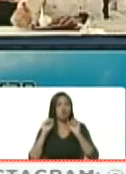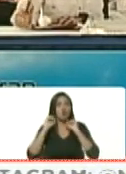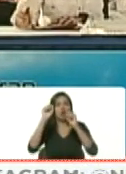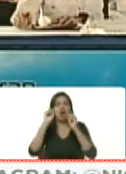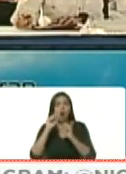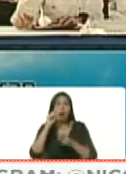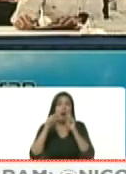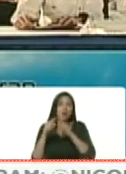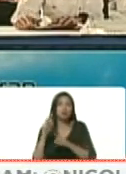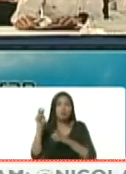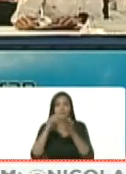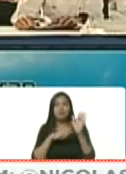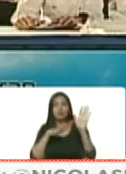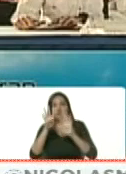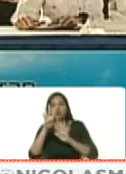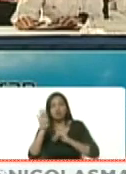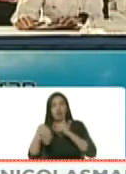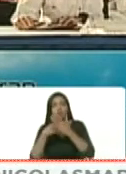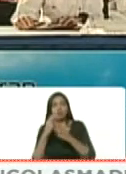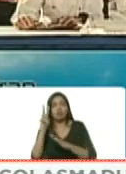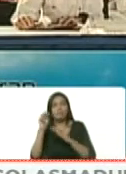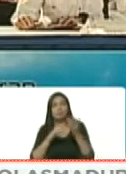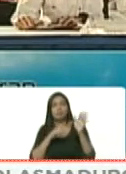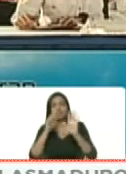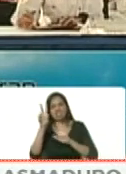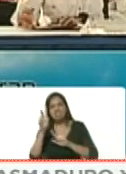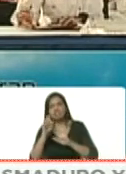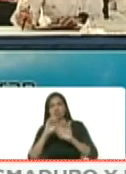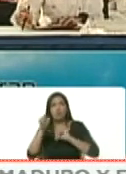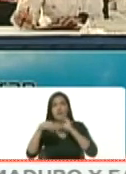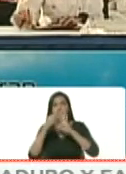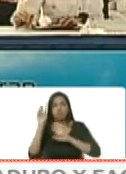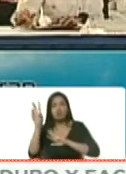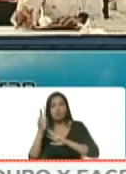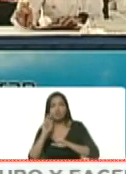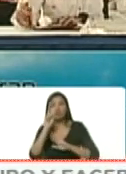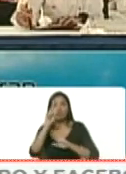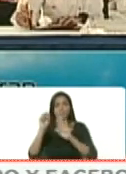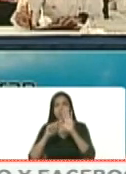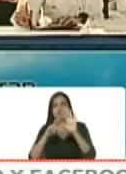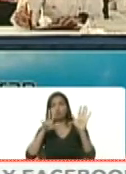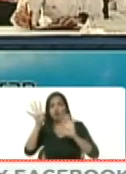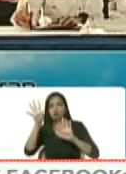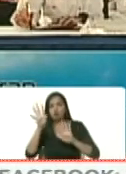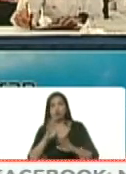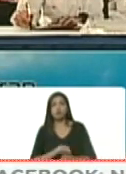momentos 2014, 2015, 2016, 2017,